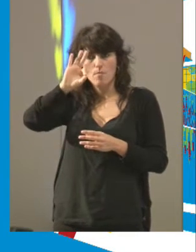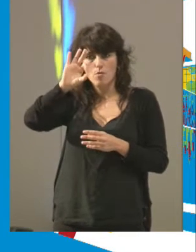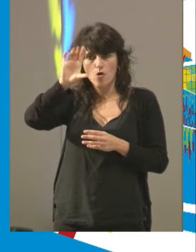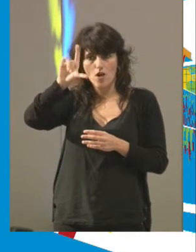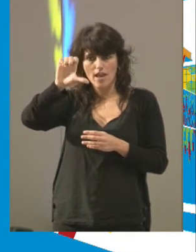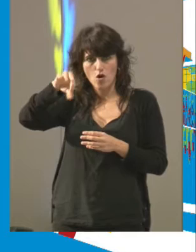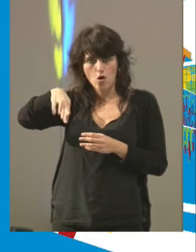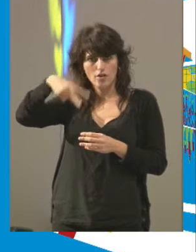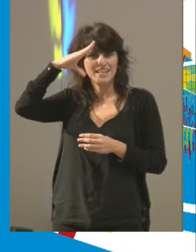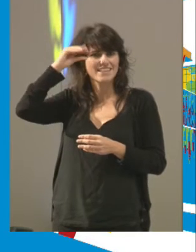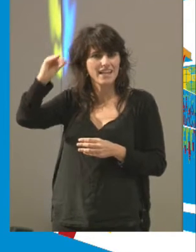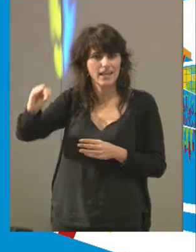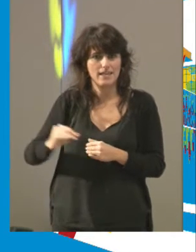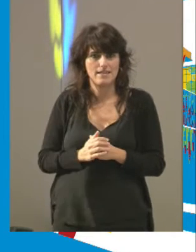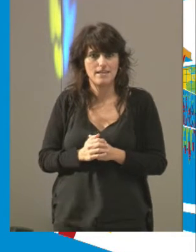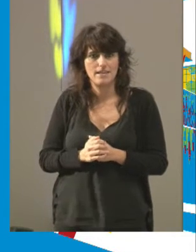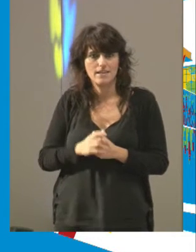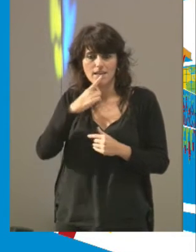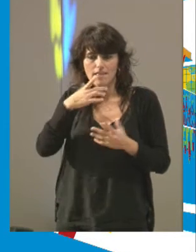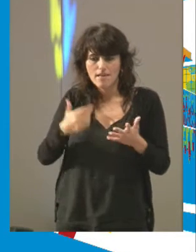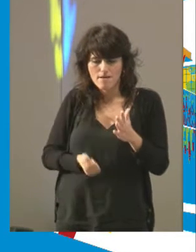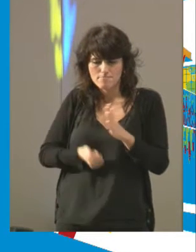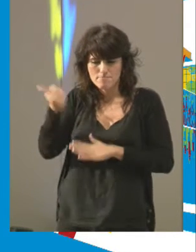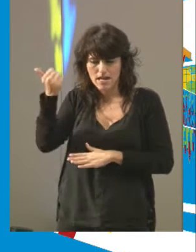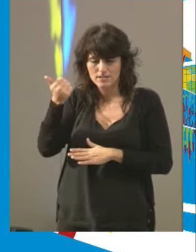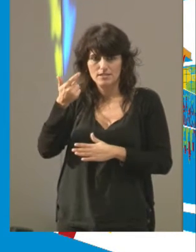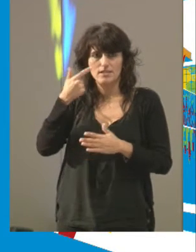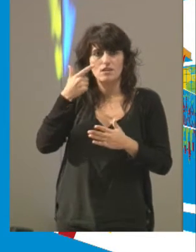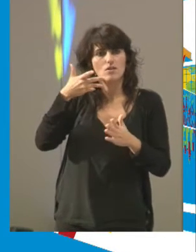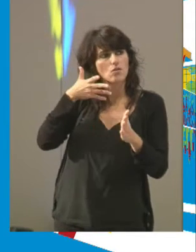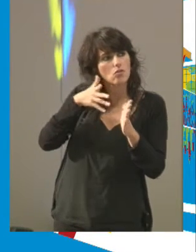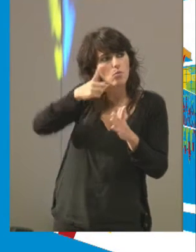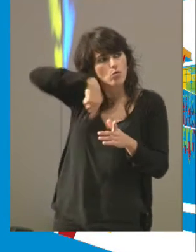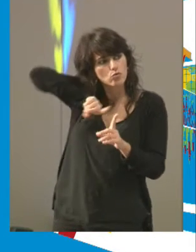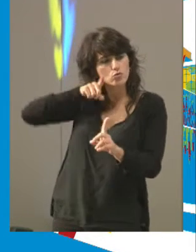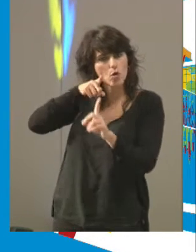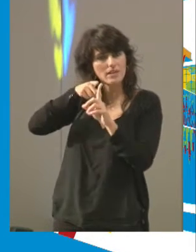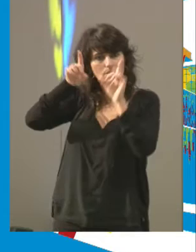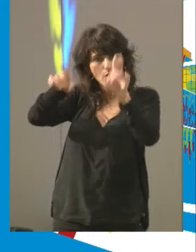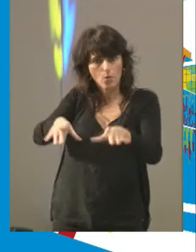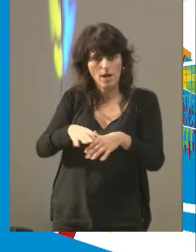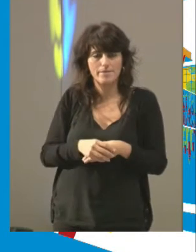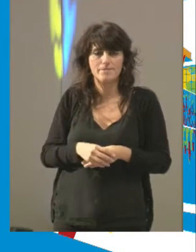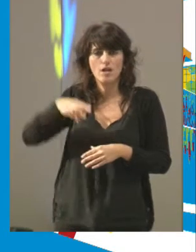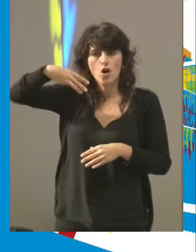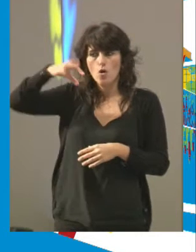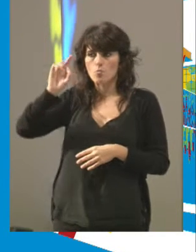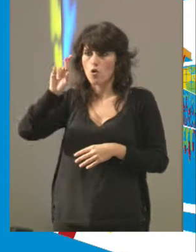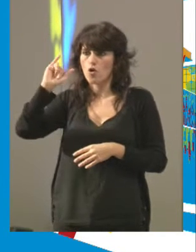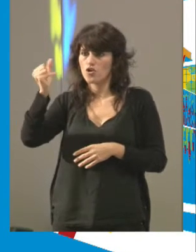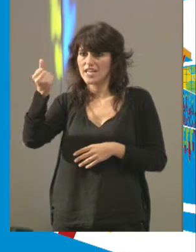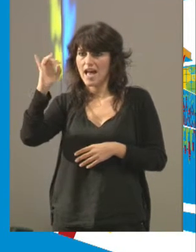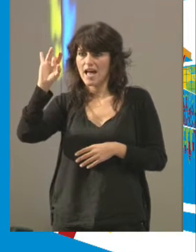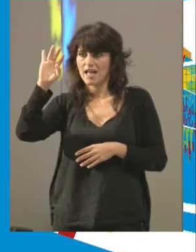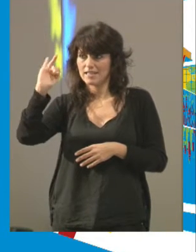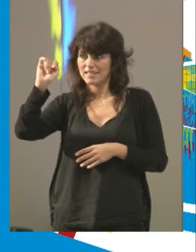pero era el inteligente, iba un poquito más allá del estado del arte, era un poco nuestro objetivo. Y Moriarty,